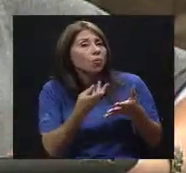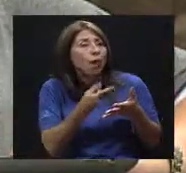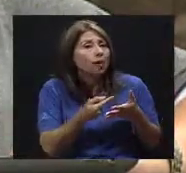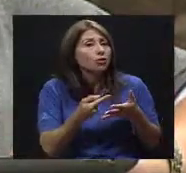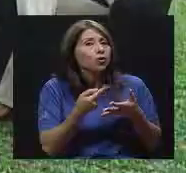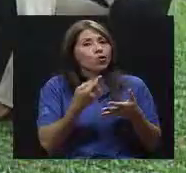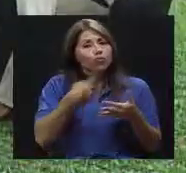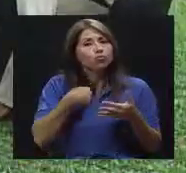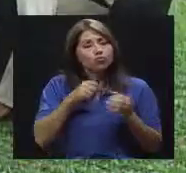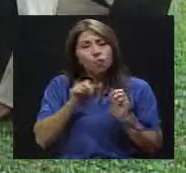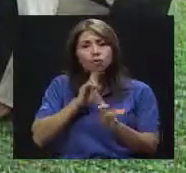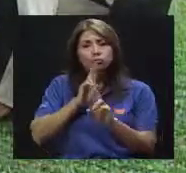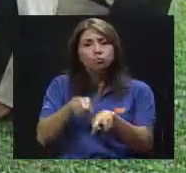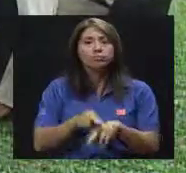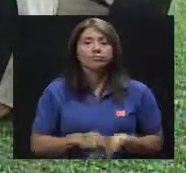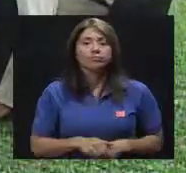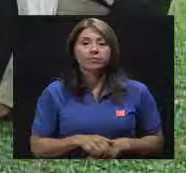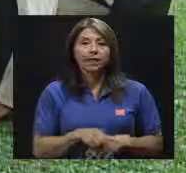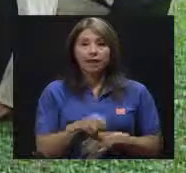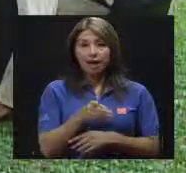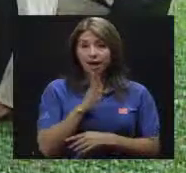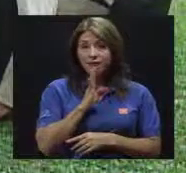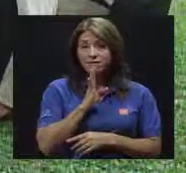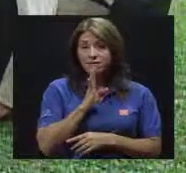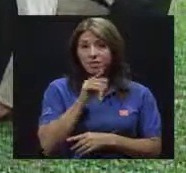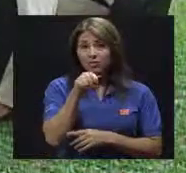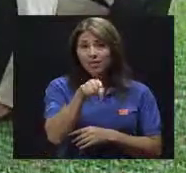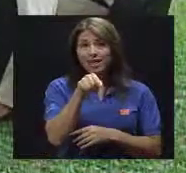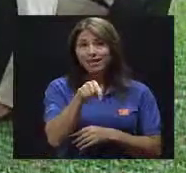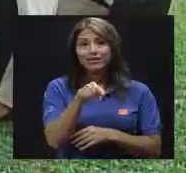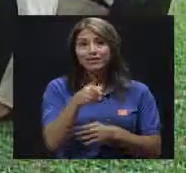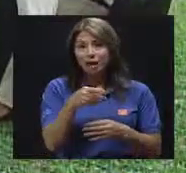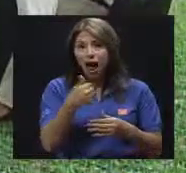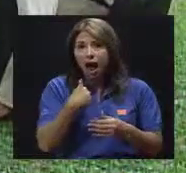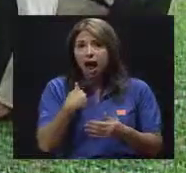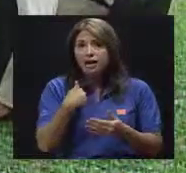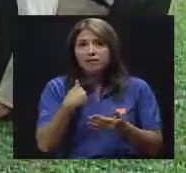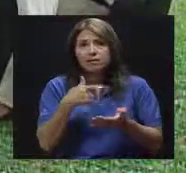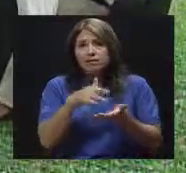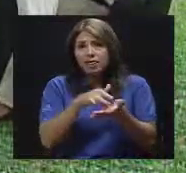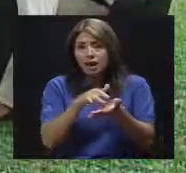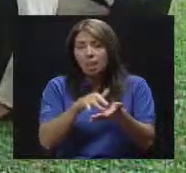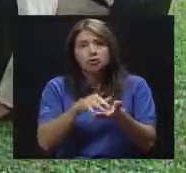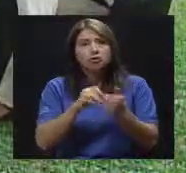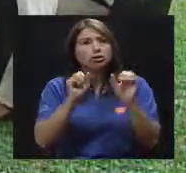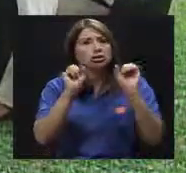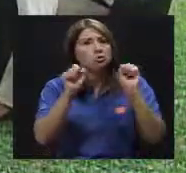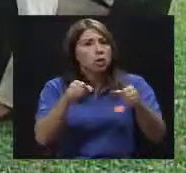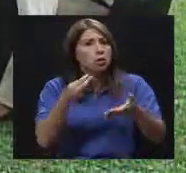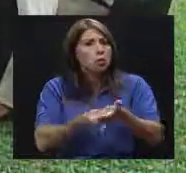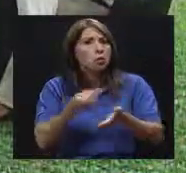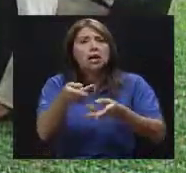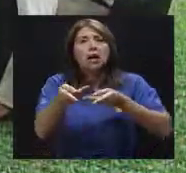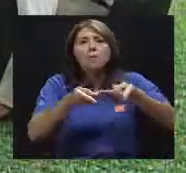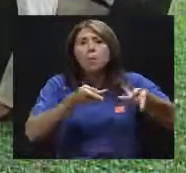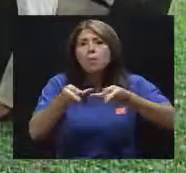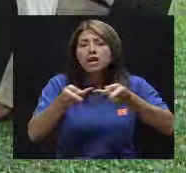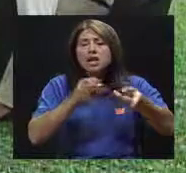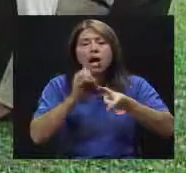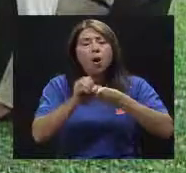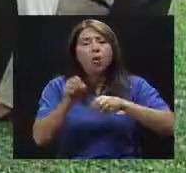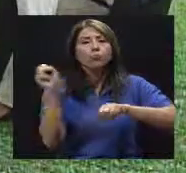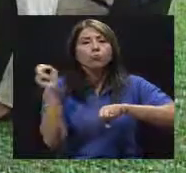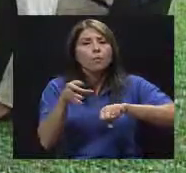Hablando de esto, doctora, de estos medicamentos que se venden incluso por la libre, ¿verdad?, en supermercados, uno va incluso a la pulpería y ahí